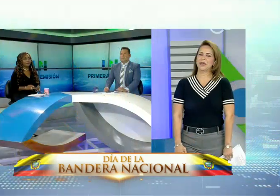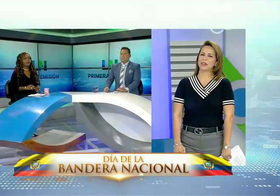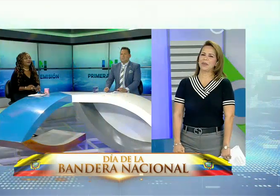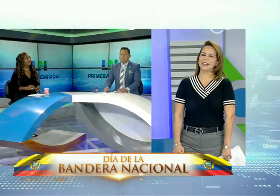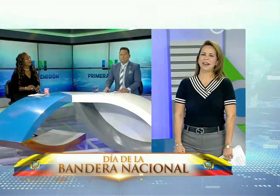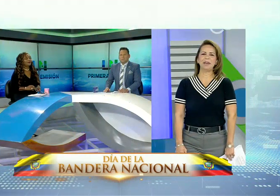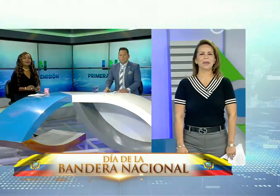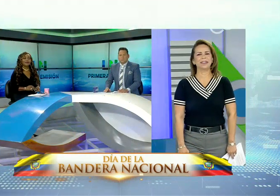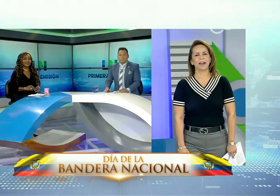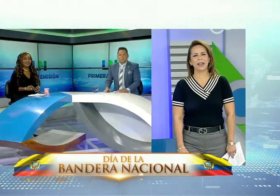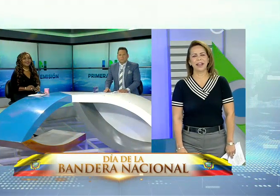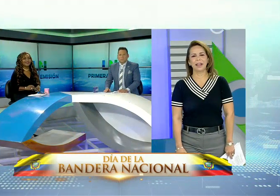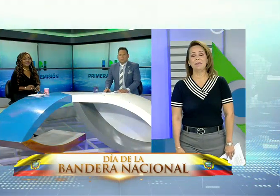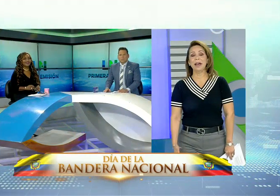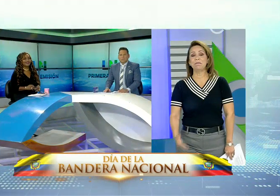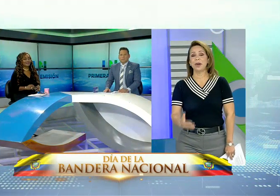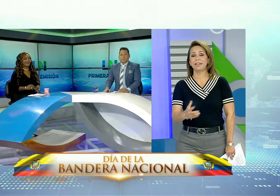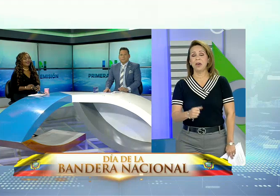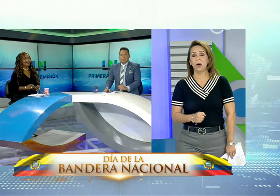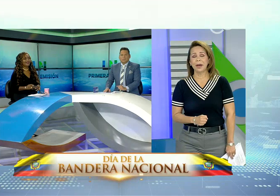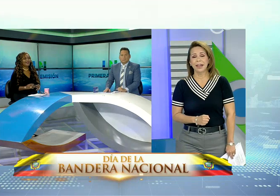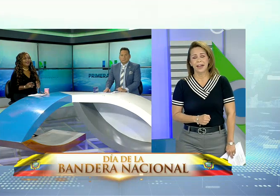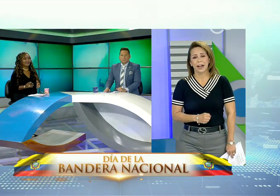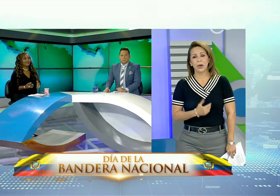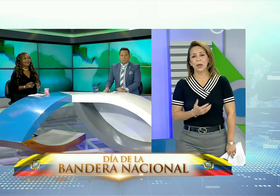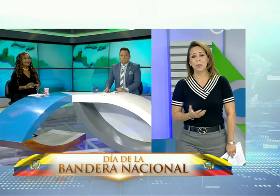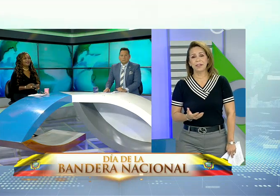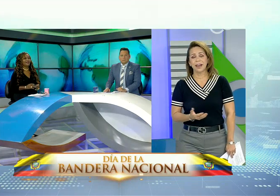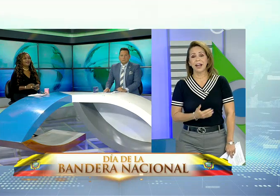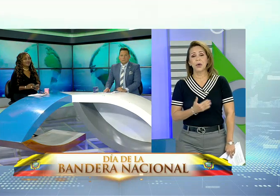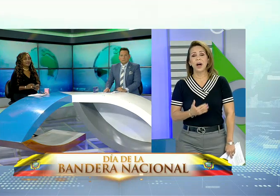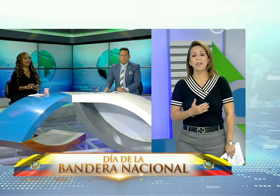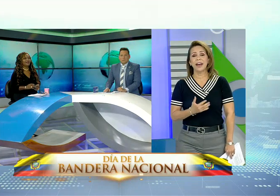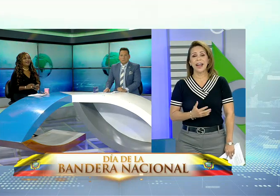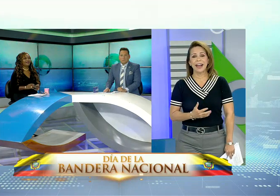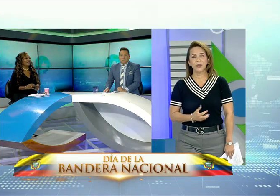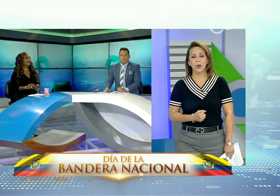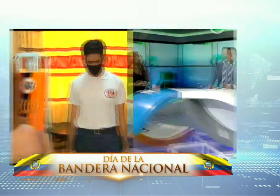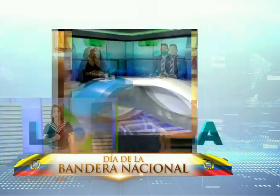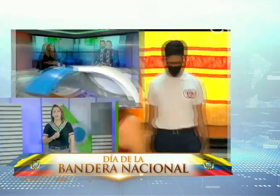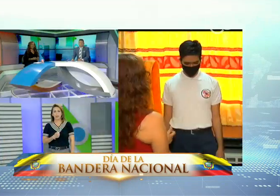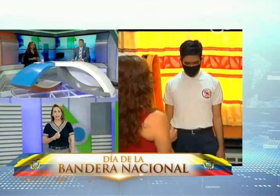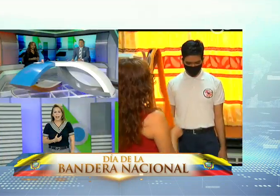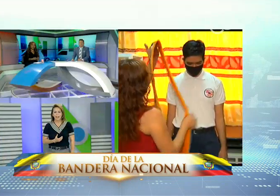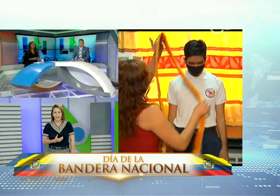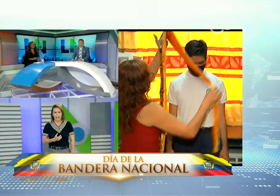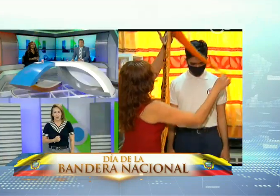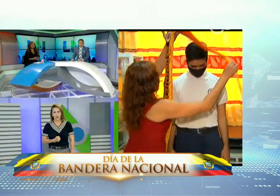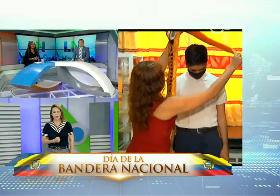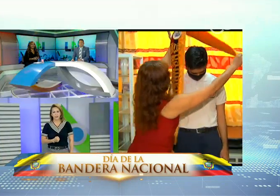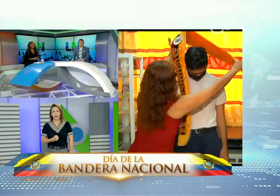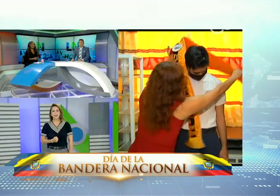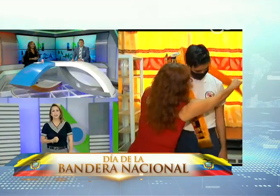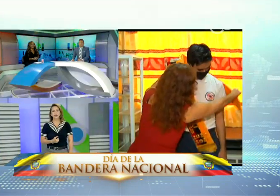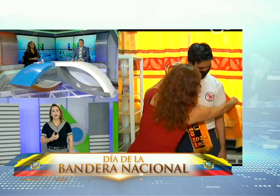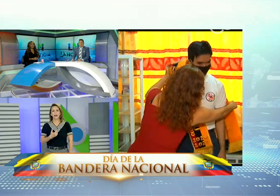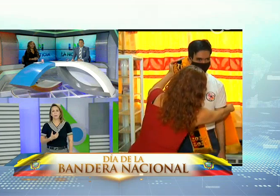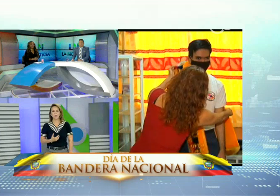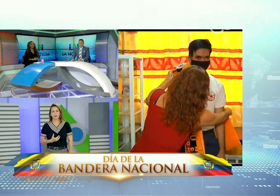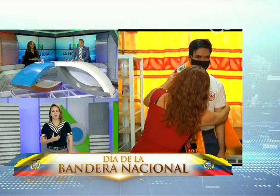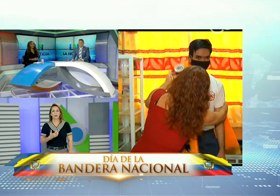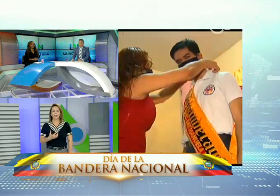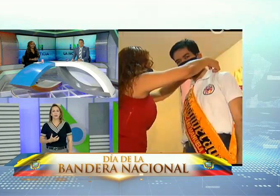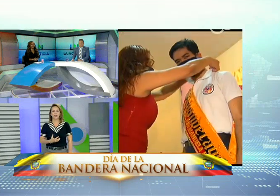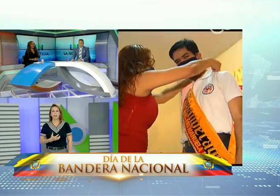Mayra, José Luis y amables televidentes, bien por este joven que nos demuestra que no hay barreras cuando hay voluntad y cuando se cuenta con el